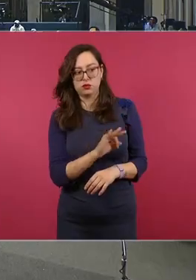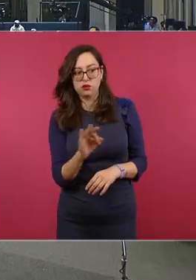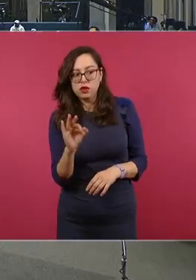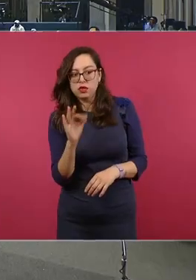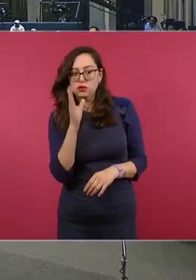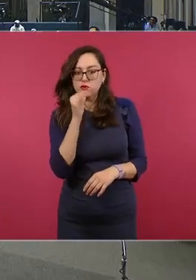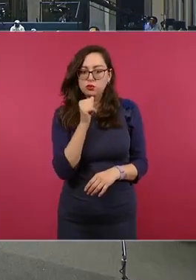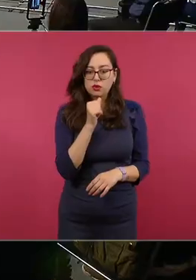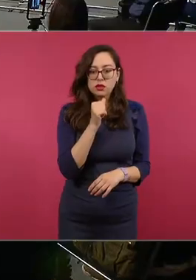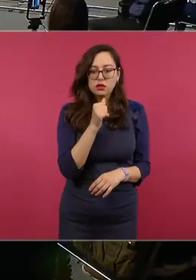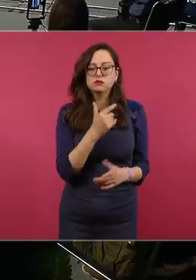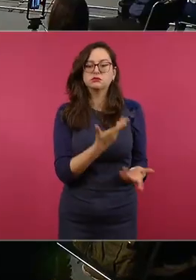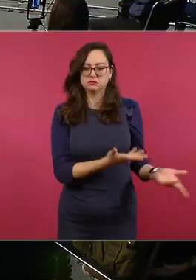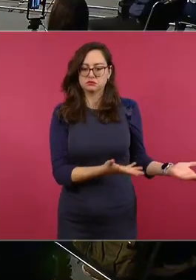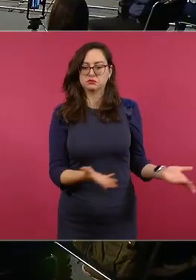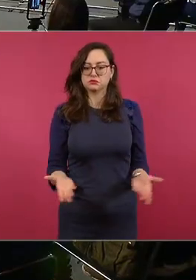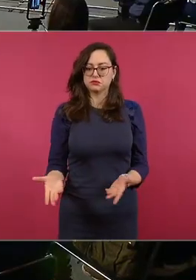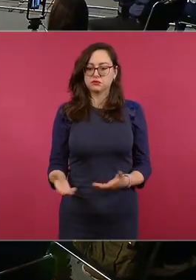¿Sí?